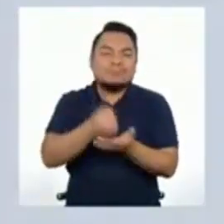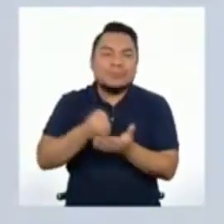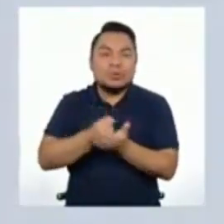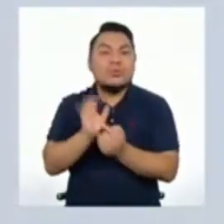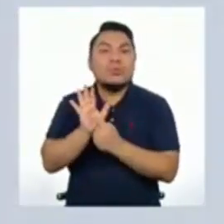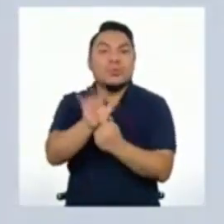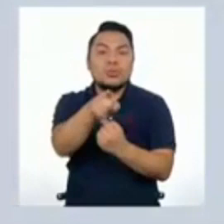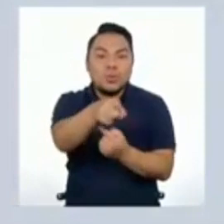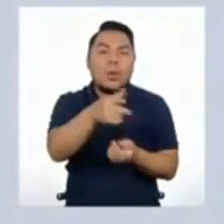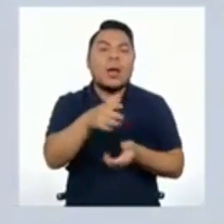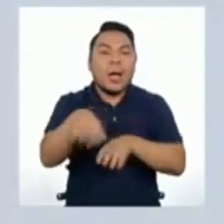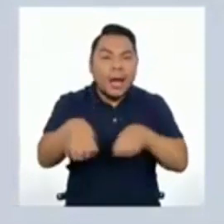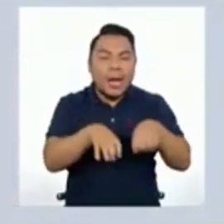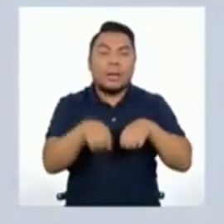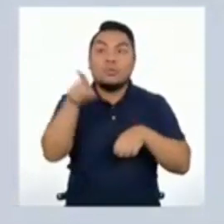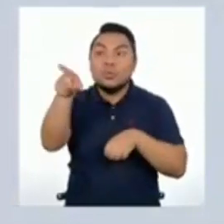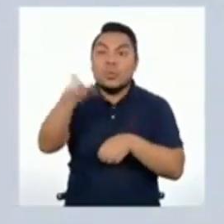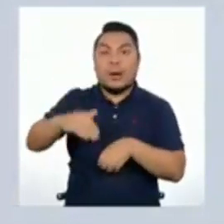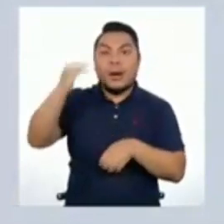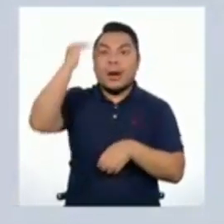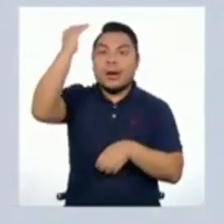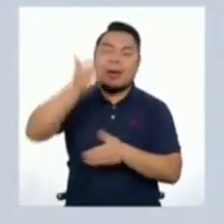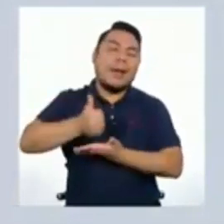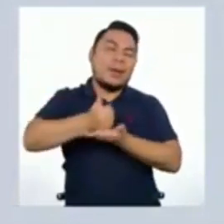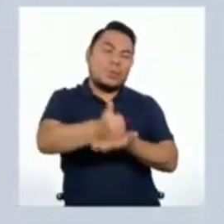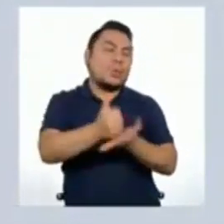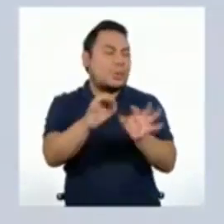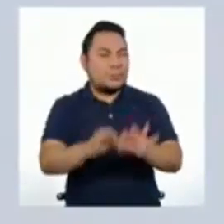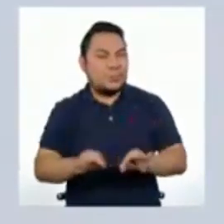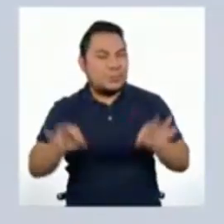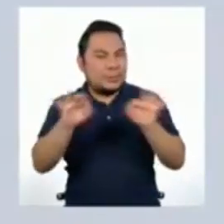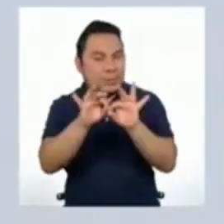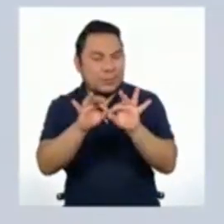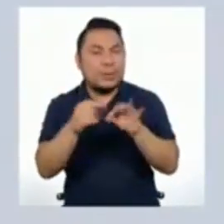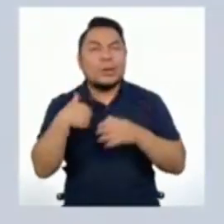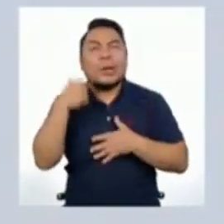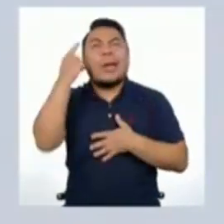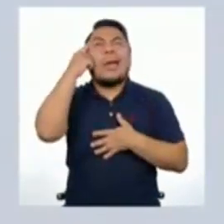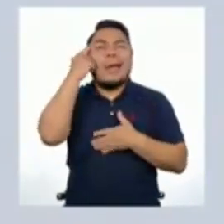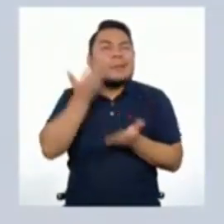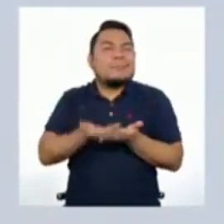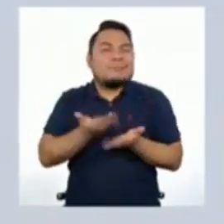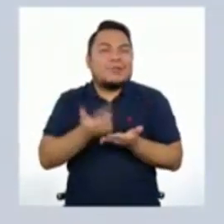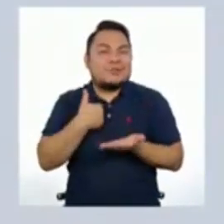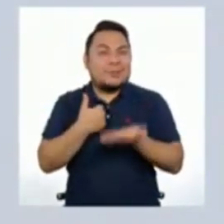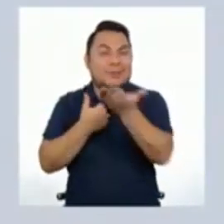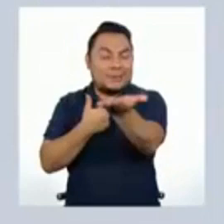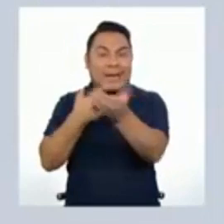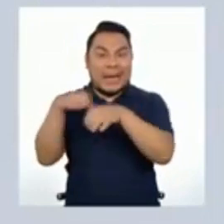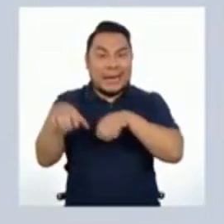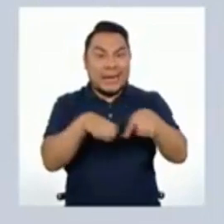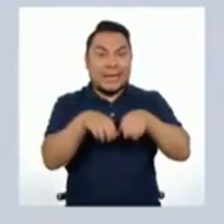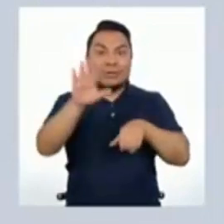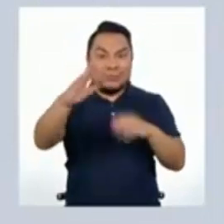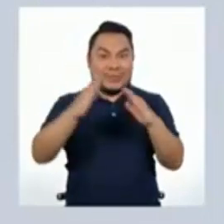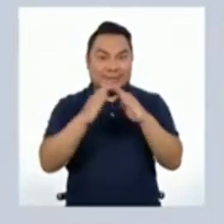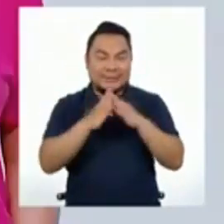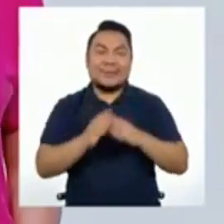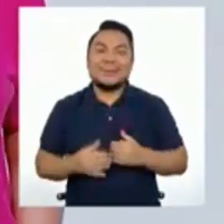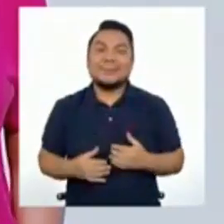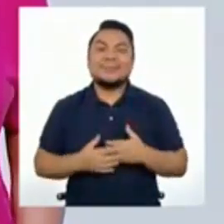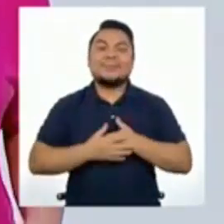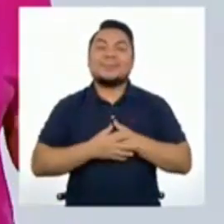episodio. Su ayuda es más que importante. Por eso les propongo las siguientes actividades para realizar en